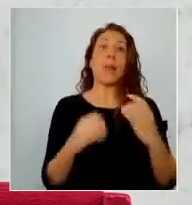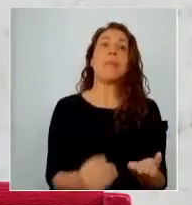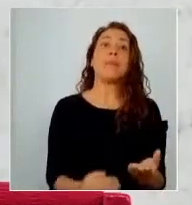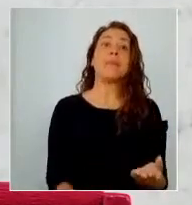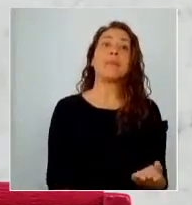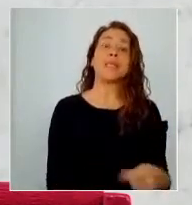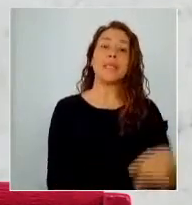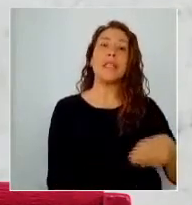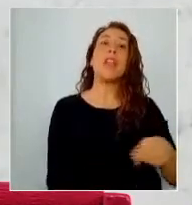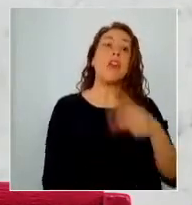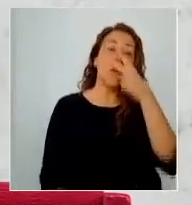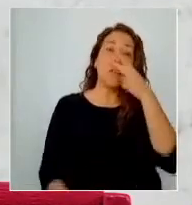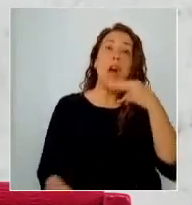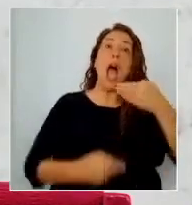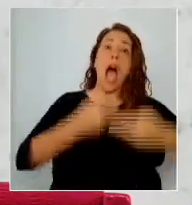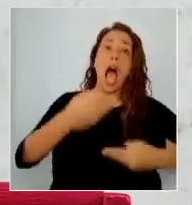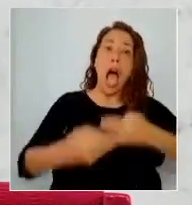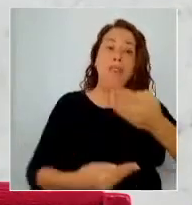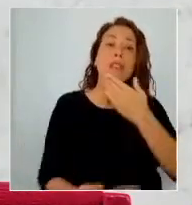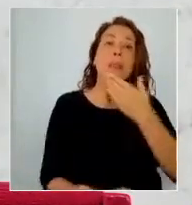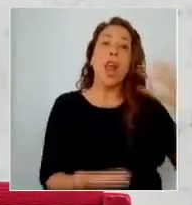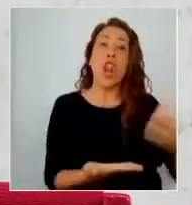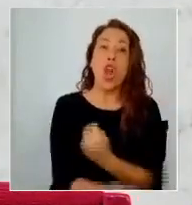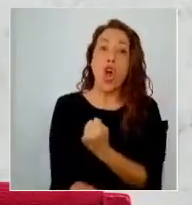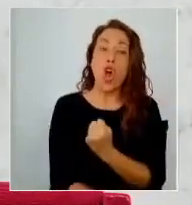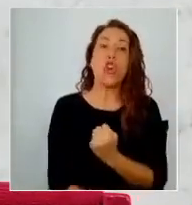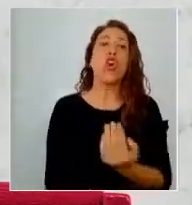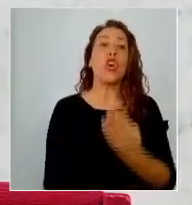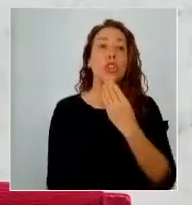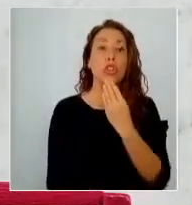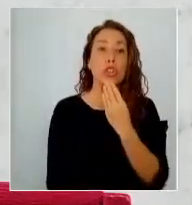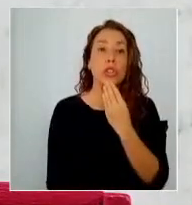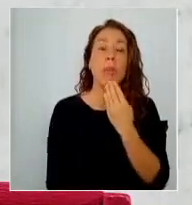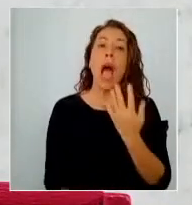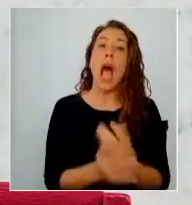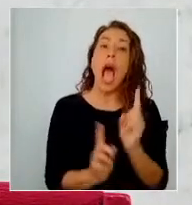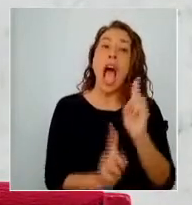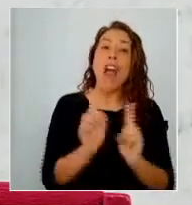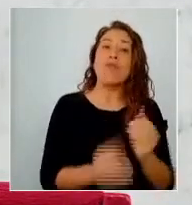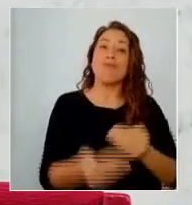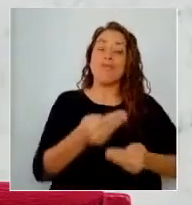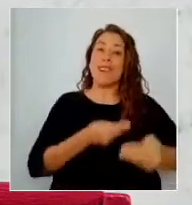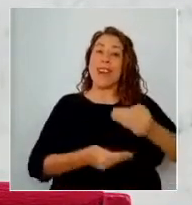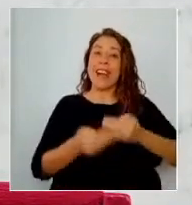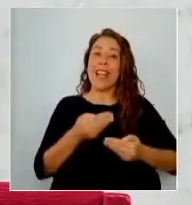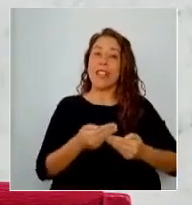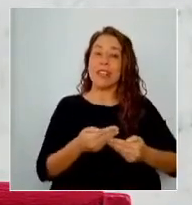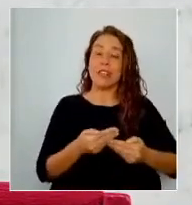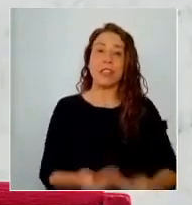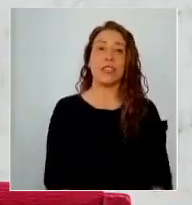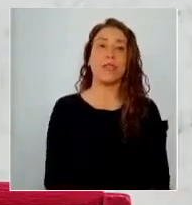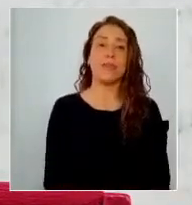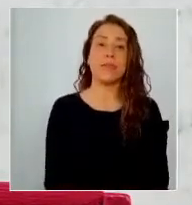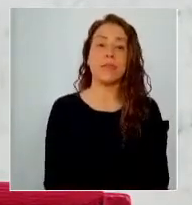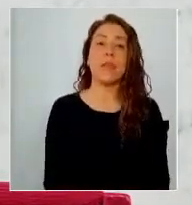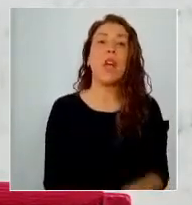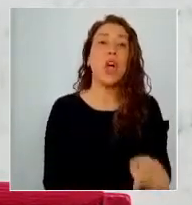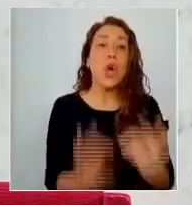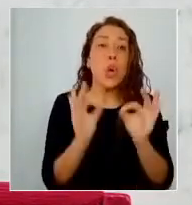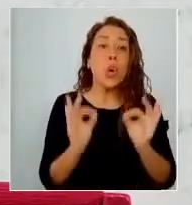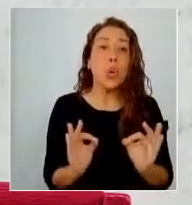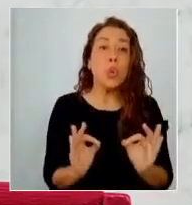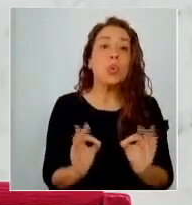avances y de logros pero también de algunos retrocesos y de Naciones y es precisamente la franqueza